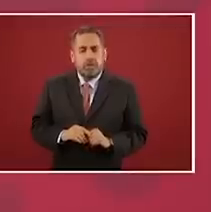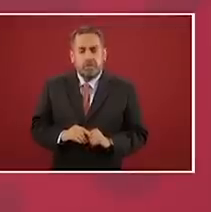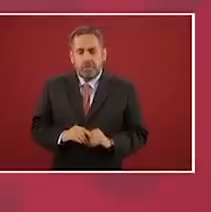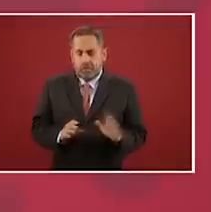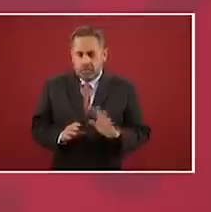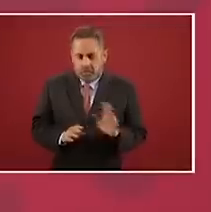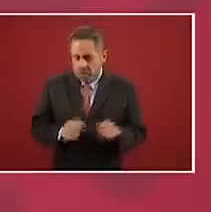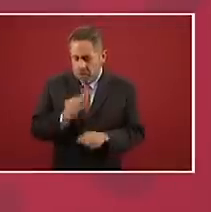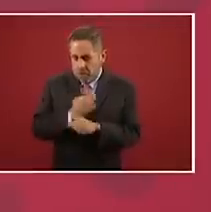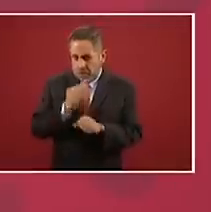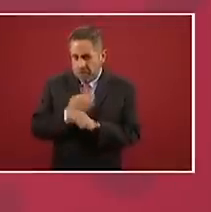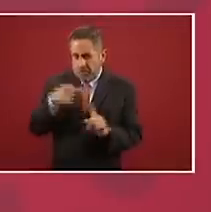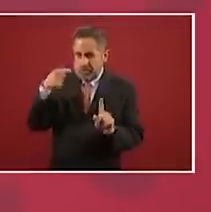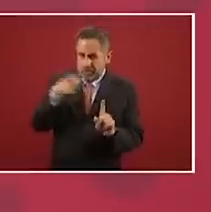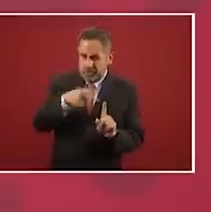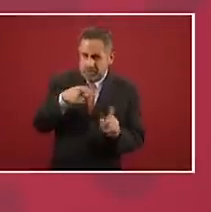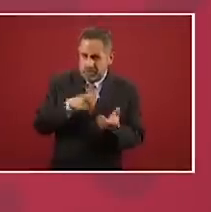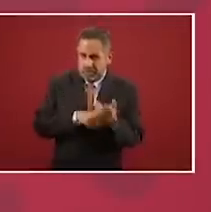que tenemos